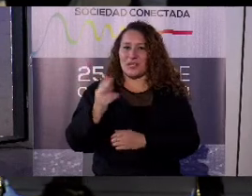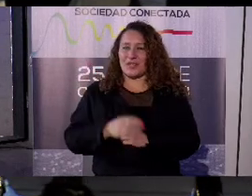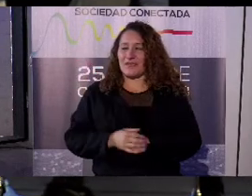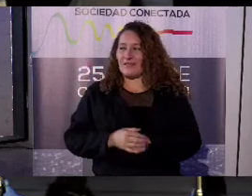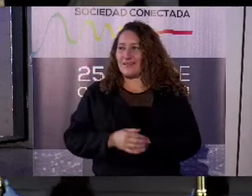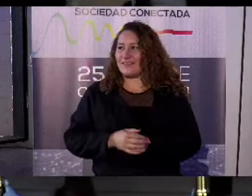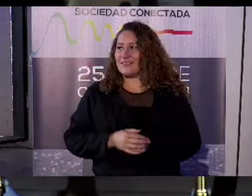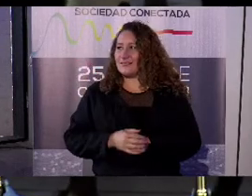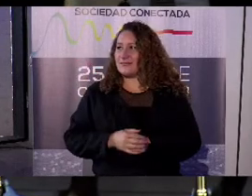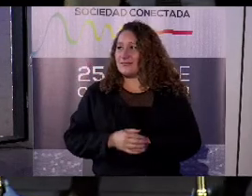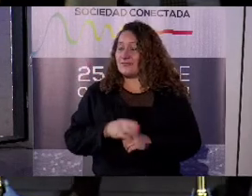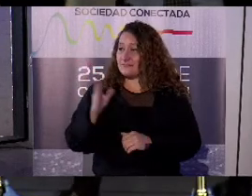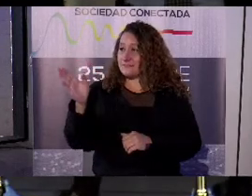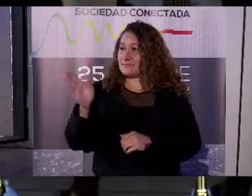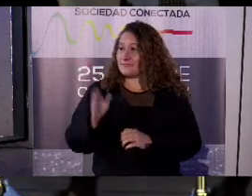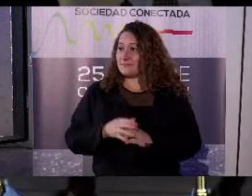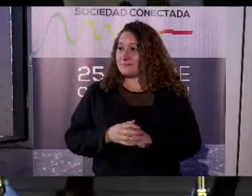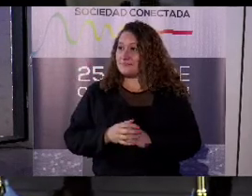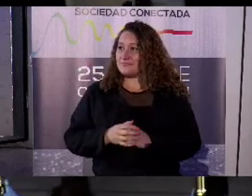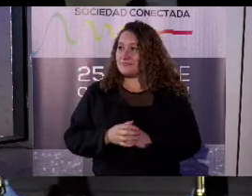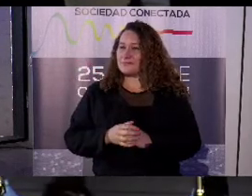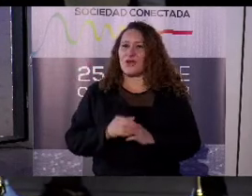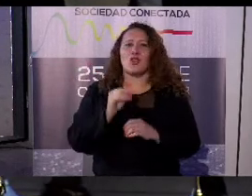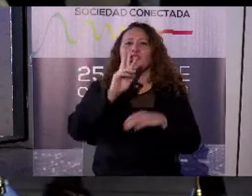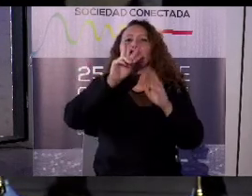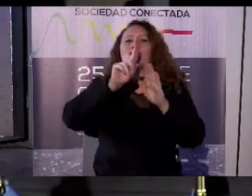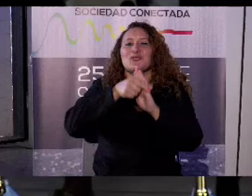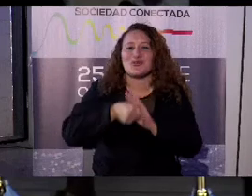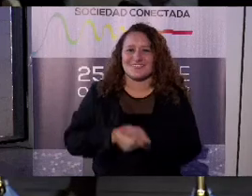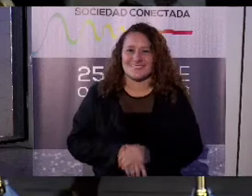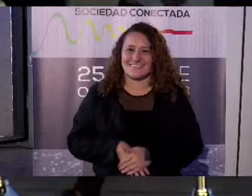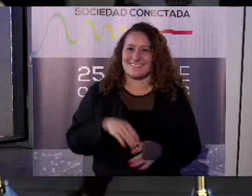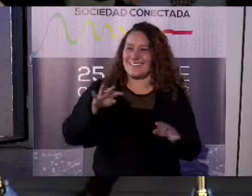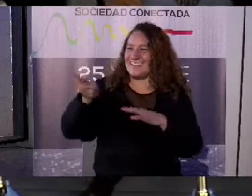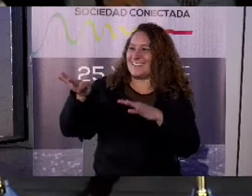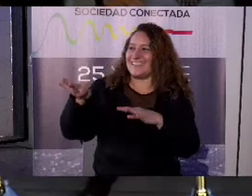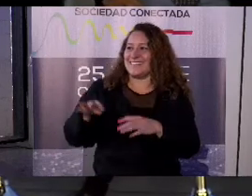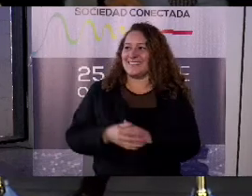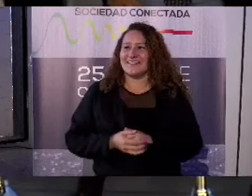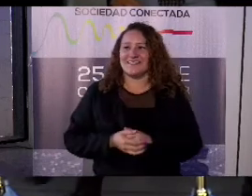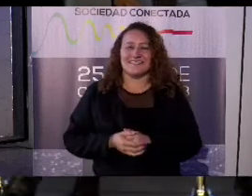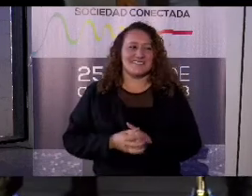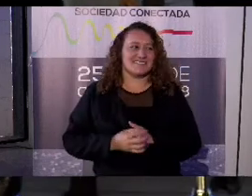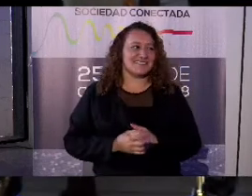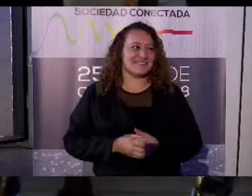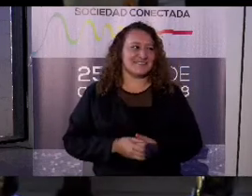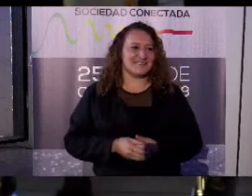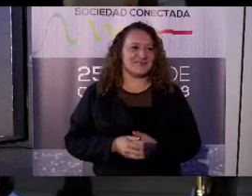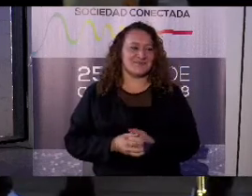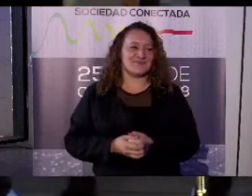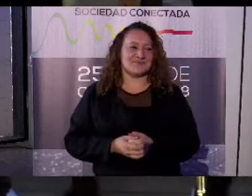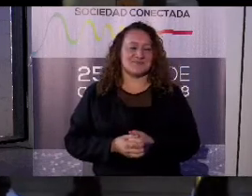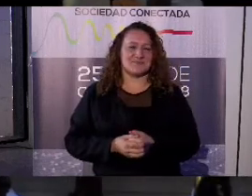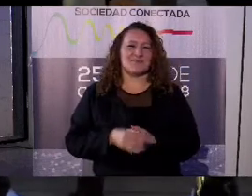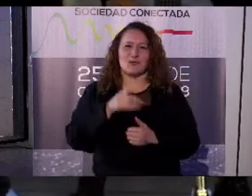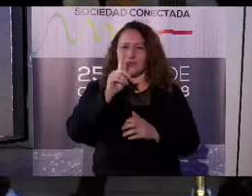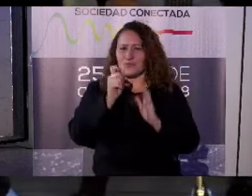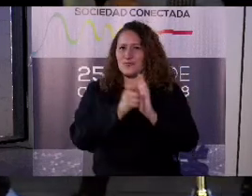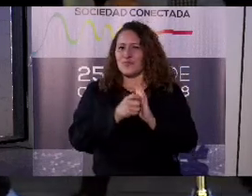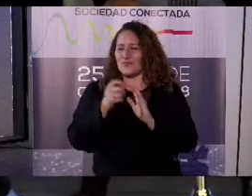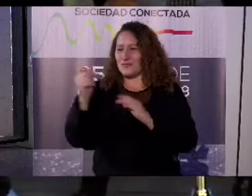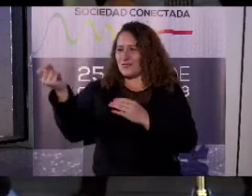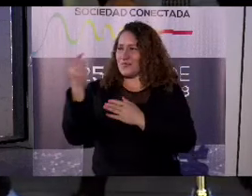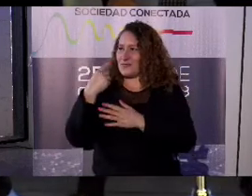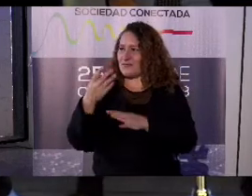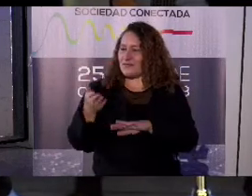vez a ver bueno bueno 30 segundos Ya gracias Bueno un poco para me hiciste una una pregunta al